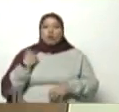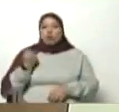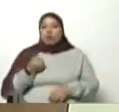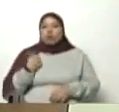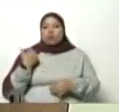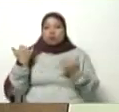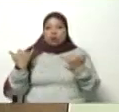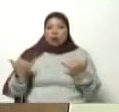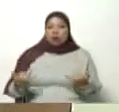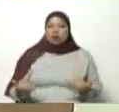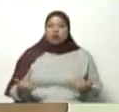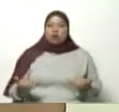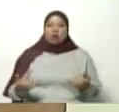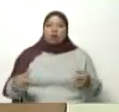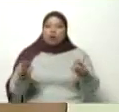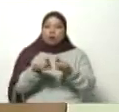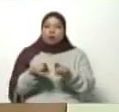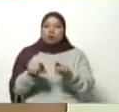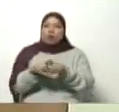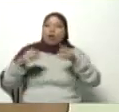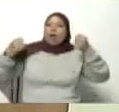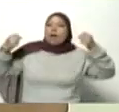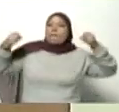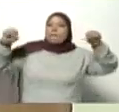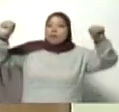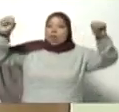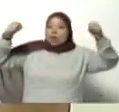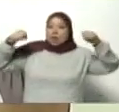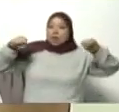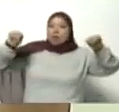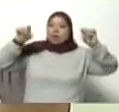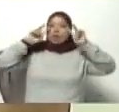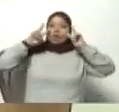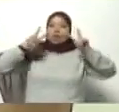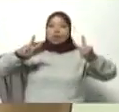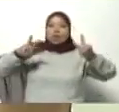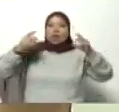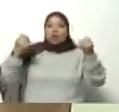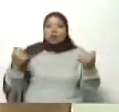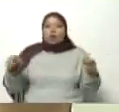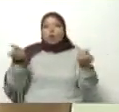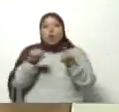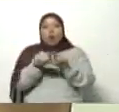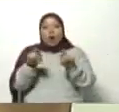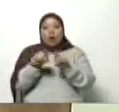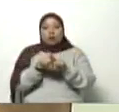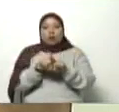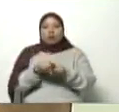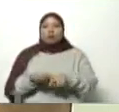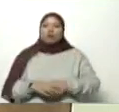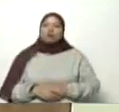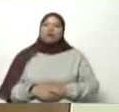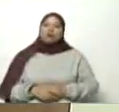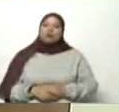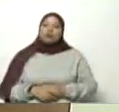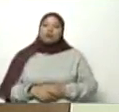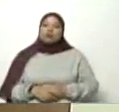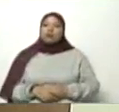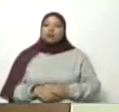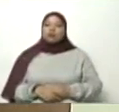Mire, lo vimos en la práctica, o lo estamos viendo en la práctica, porque igual me dijo el compañero Luis José